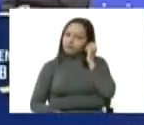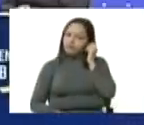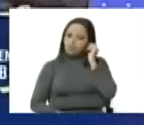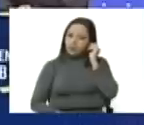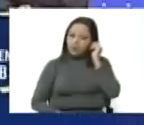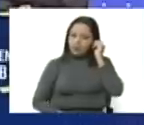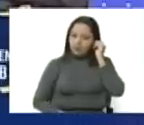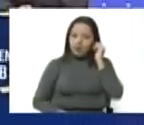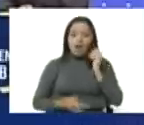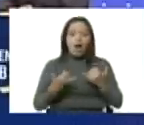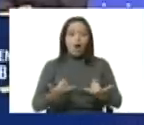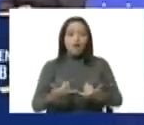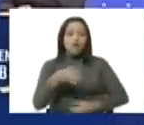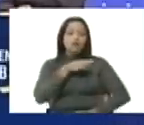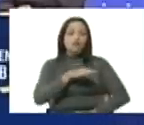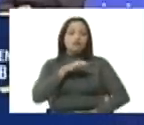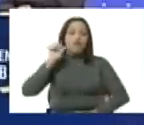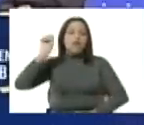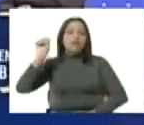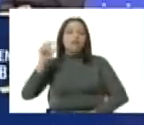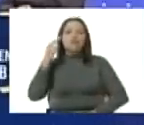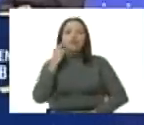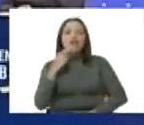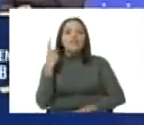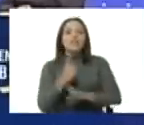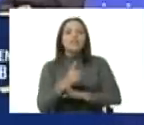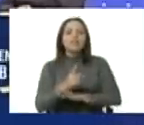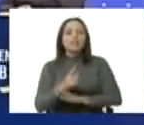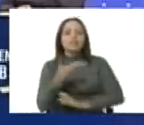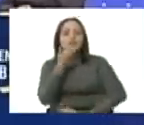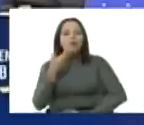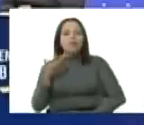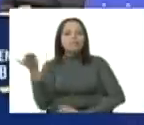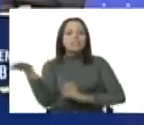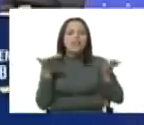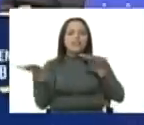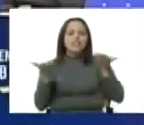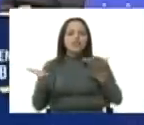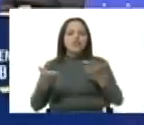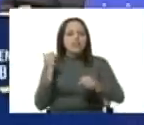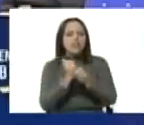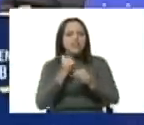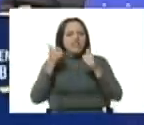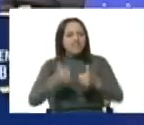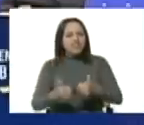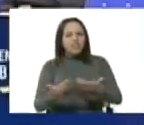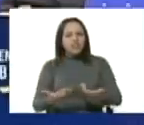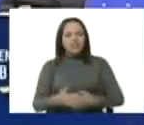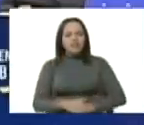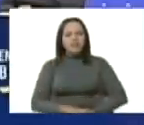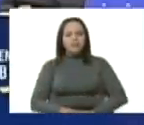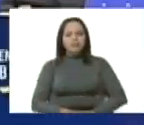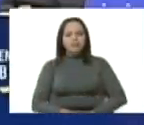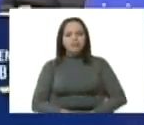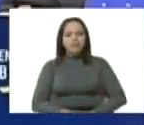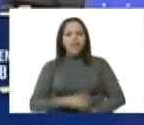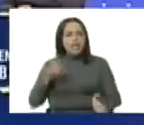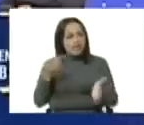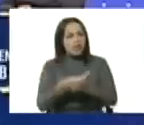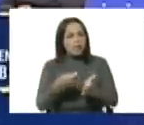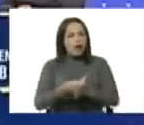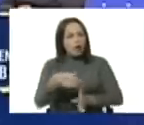socialismo bolivariano tiene que garantizar servicios que funcionen, servicios de calidad, y pago